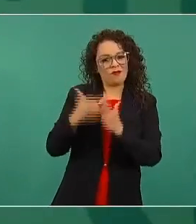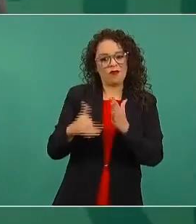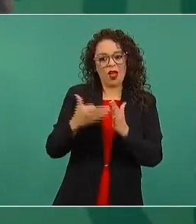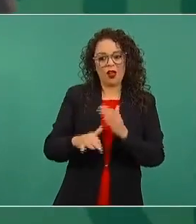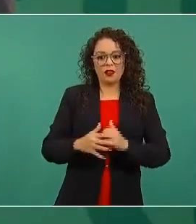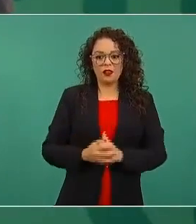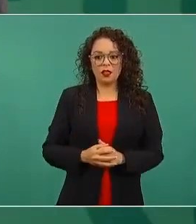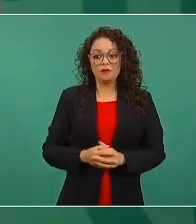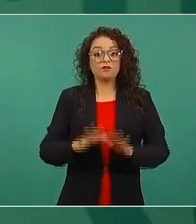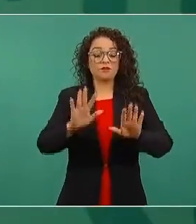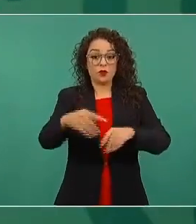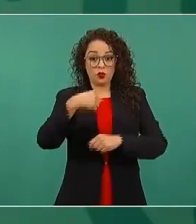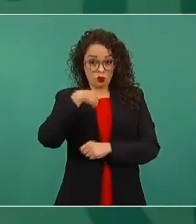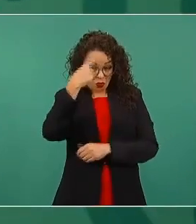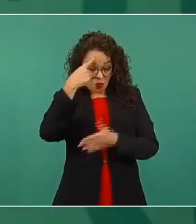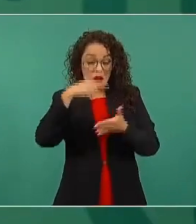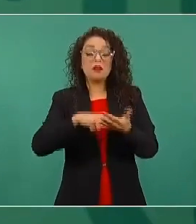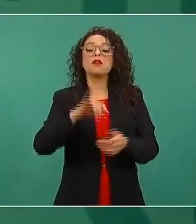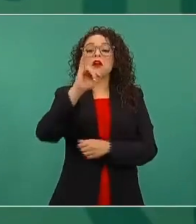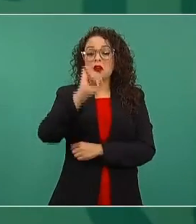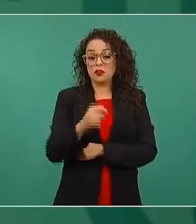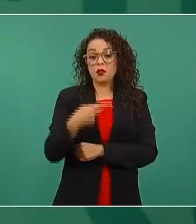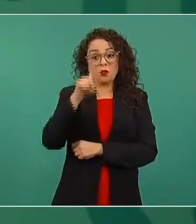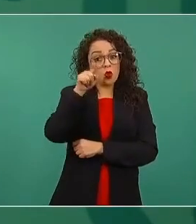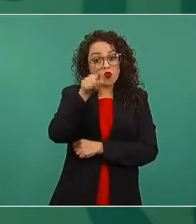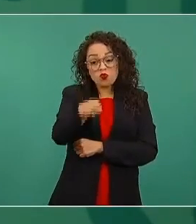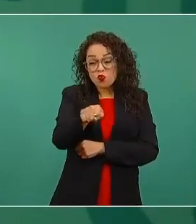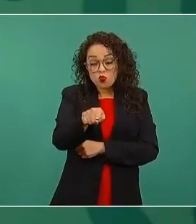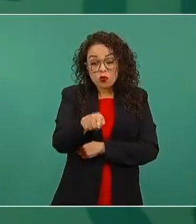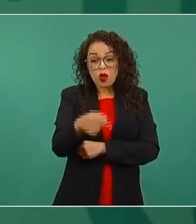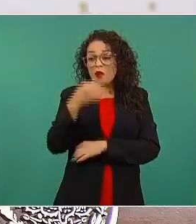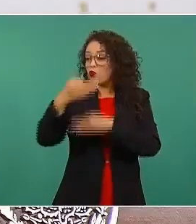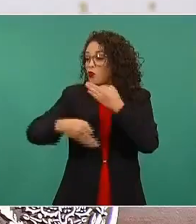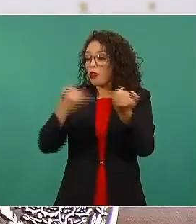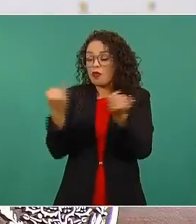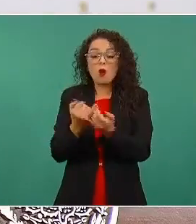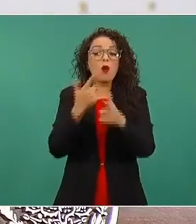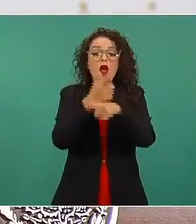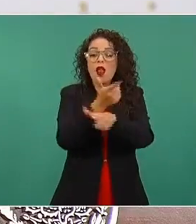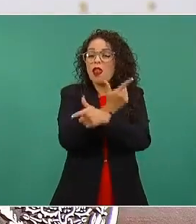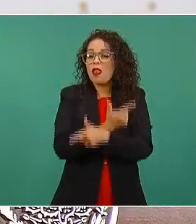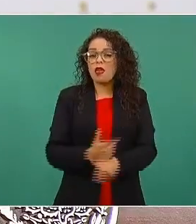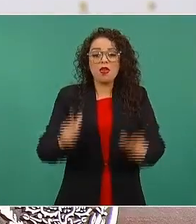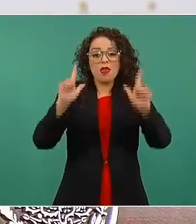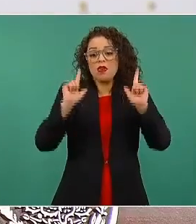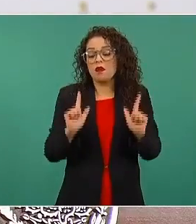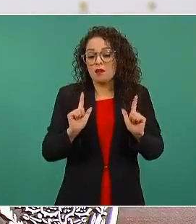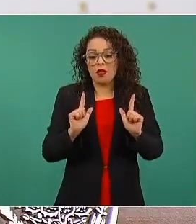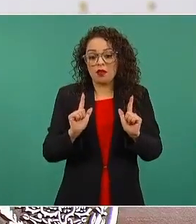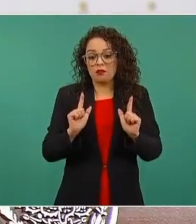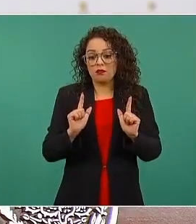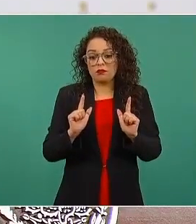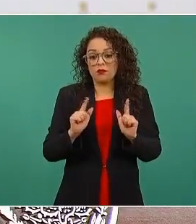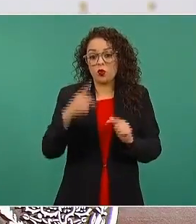tú eres libre, como todos, de tener tu punto de